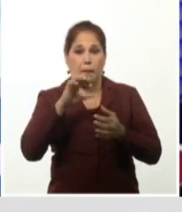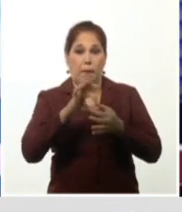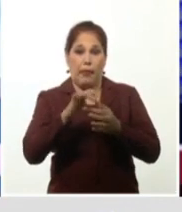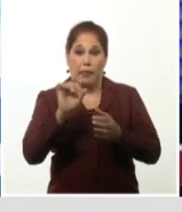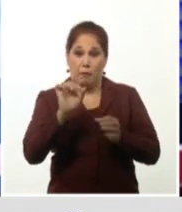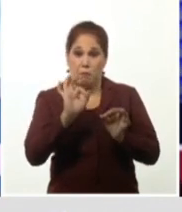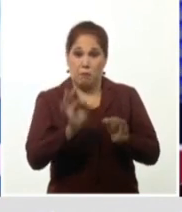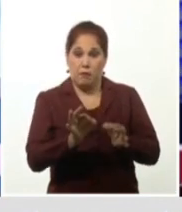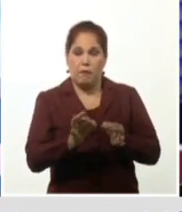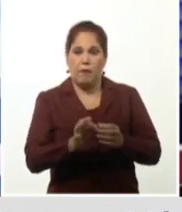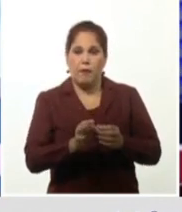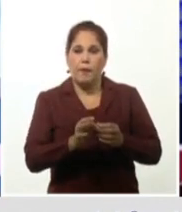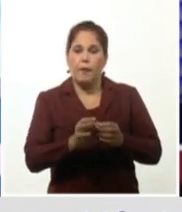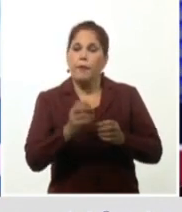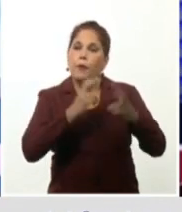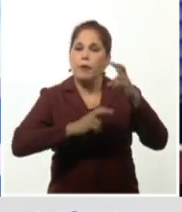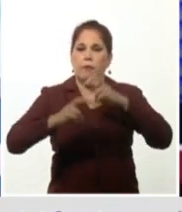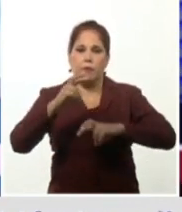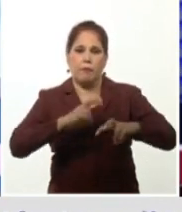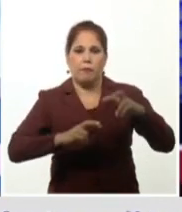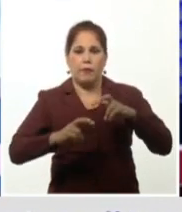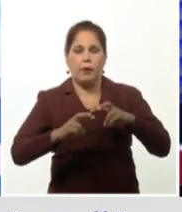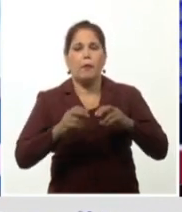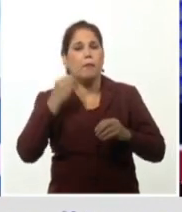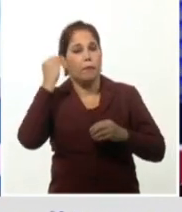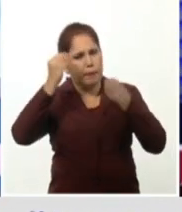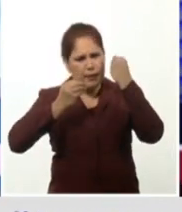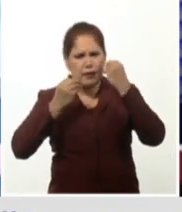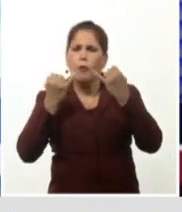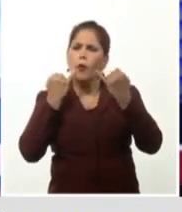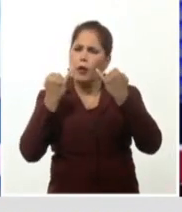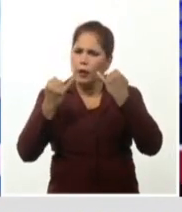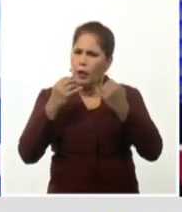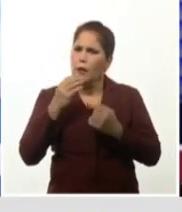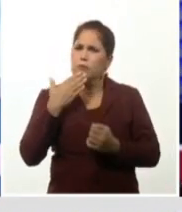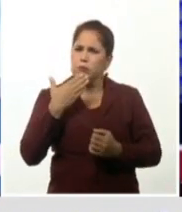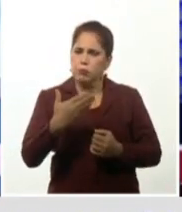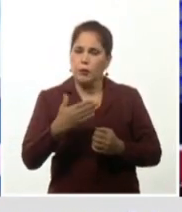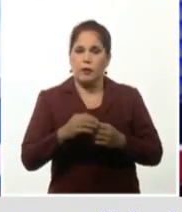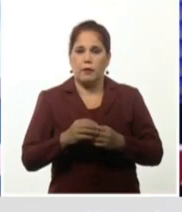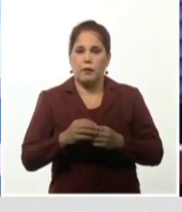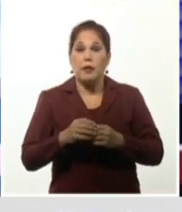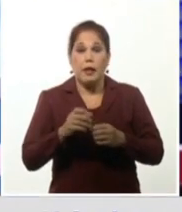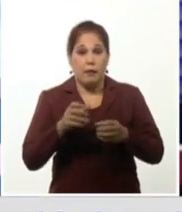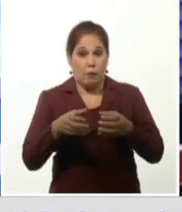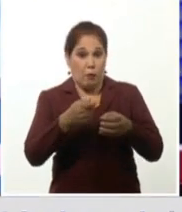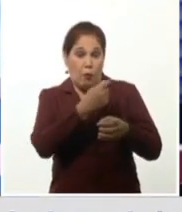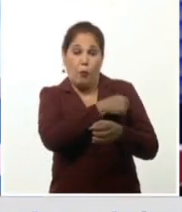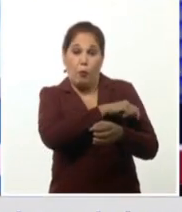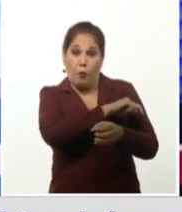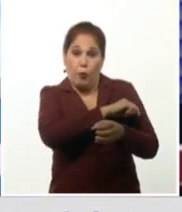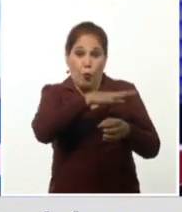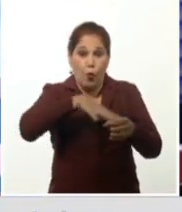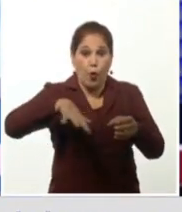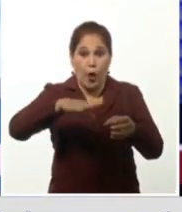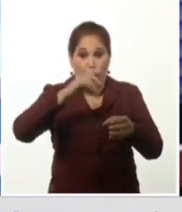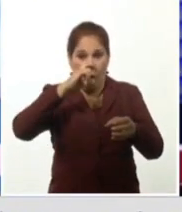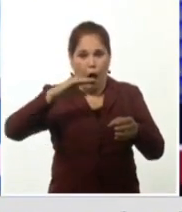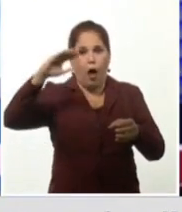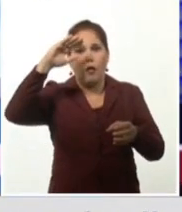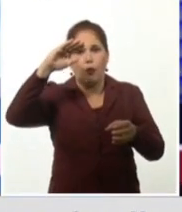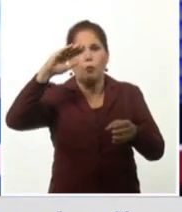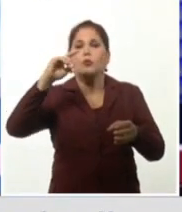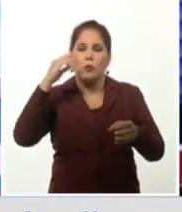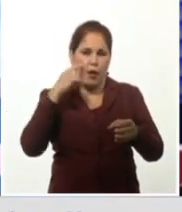protocolo de investigación, que consideramos que también es de mucho interés. Ya estamos, se está vacunando población adulta, pero evidentemente como parte